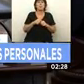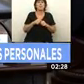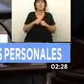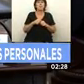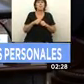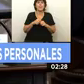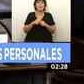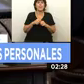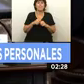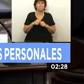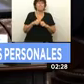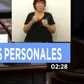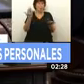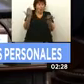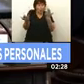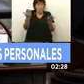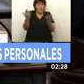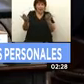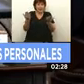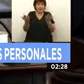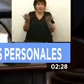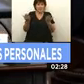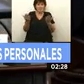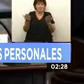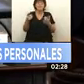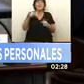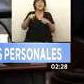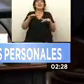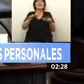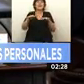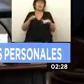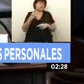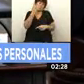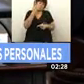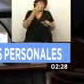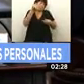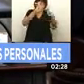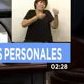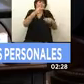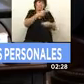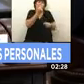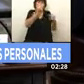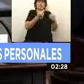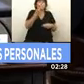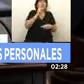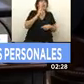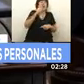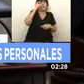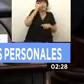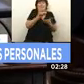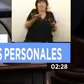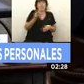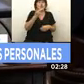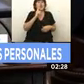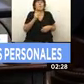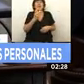intentar comparar la situación primero el presupuesto del año 2010 para el 2011 que era un